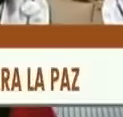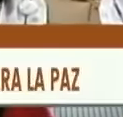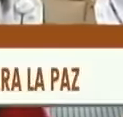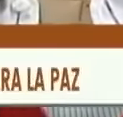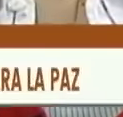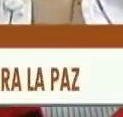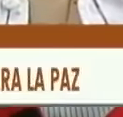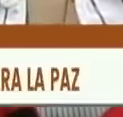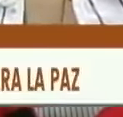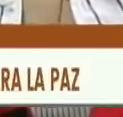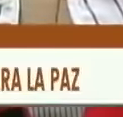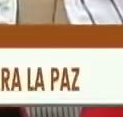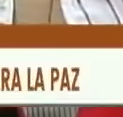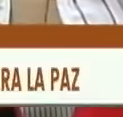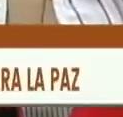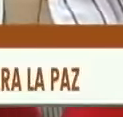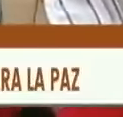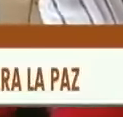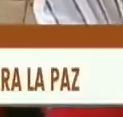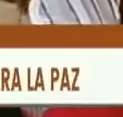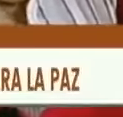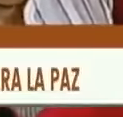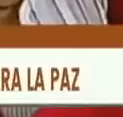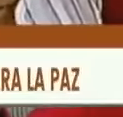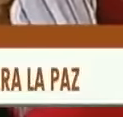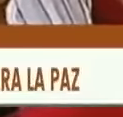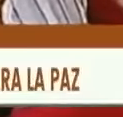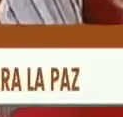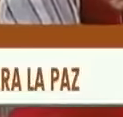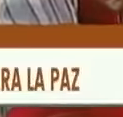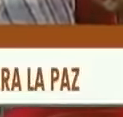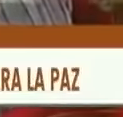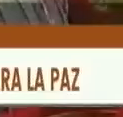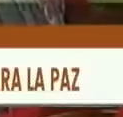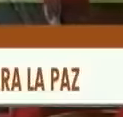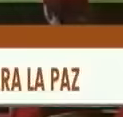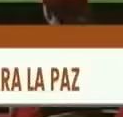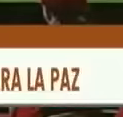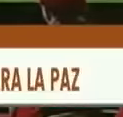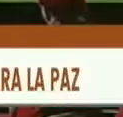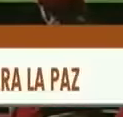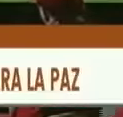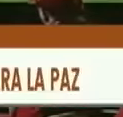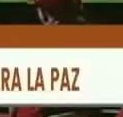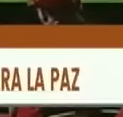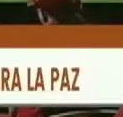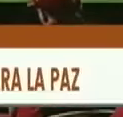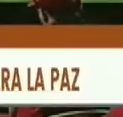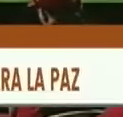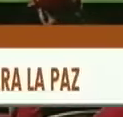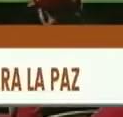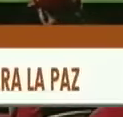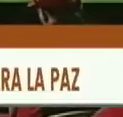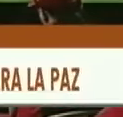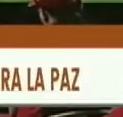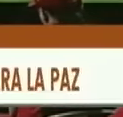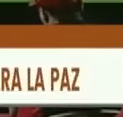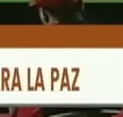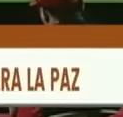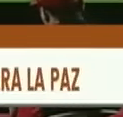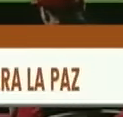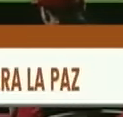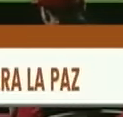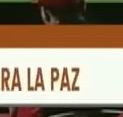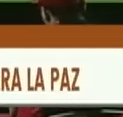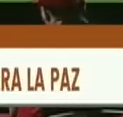Y a eso le vamos a agregar, hermano Lacaba, al menos dos motorizados. Yo le